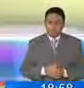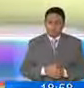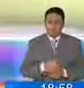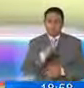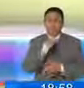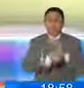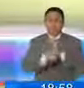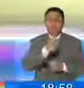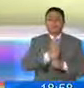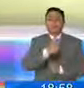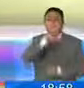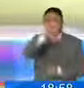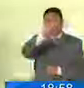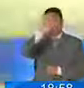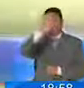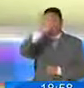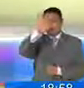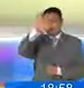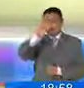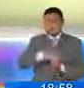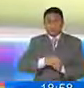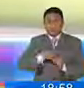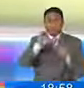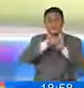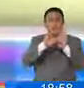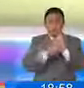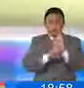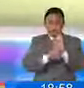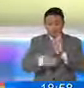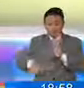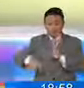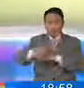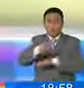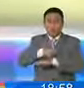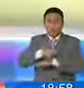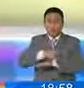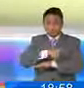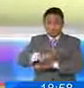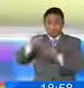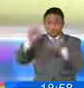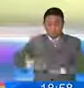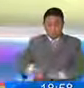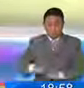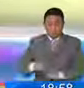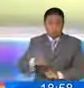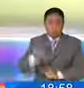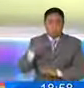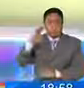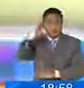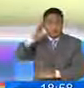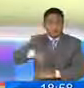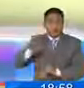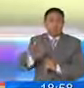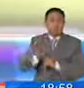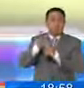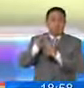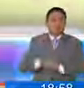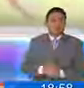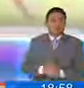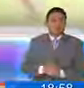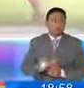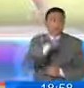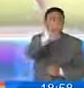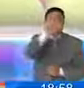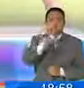la Constitución le daba la facultad al fiscal para crear el cuerpo policial especializado. En el 2008, ni siquiera abre